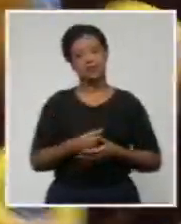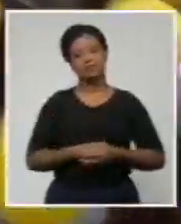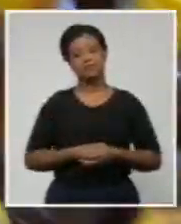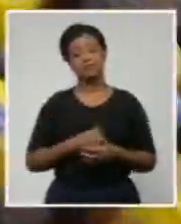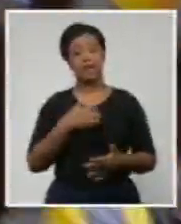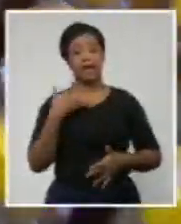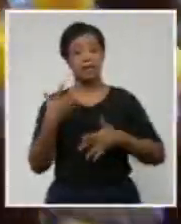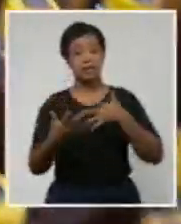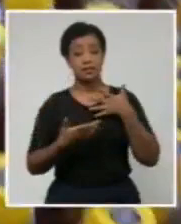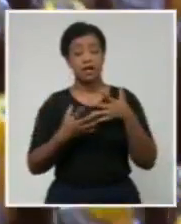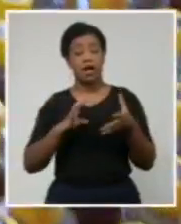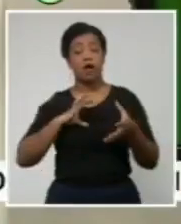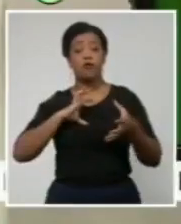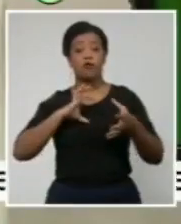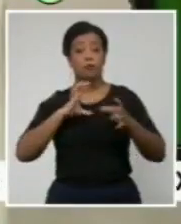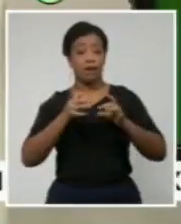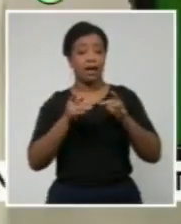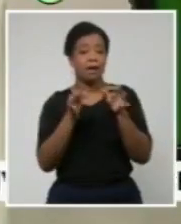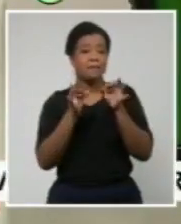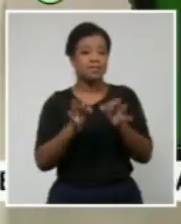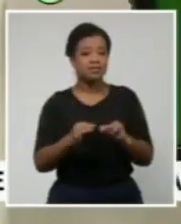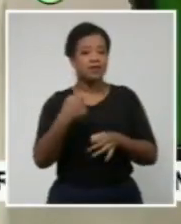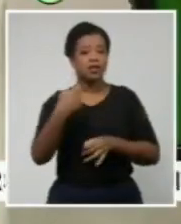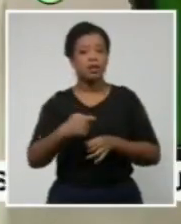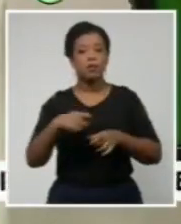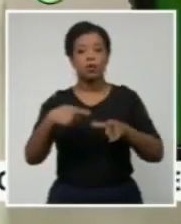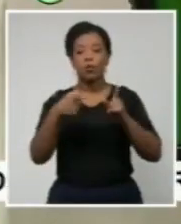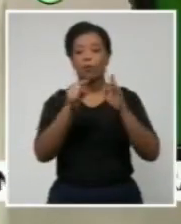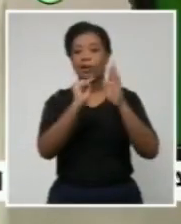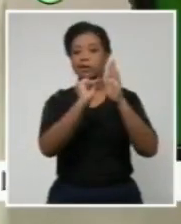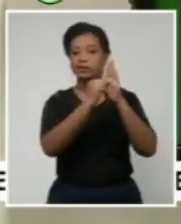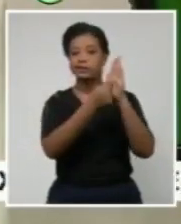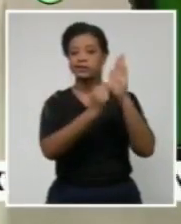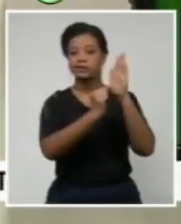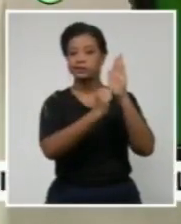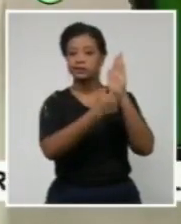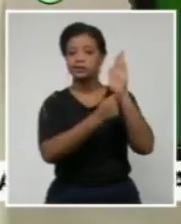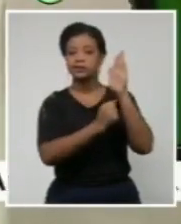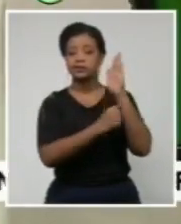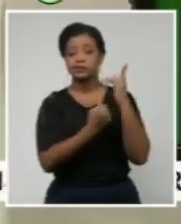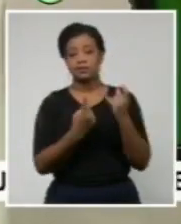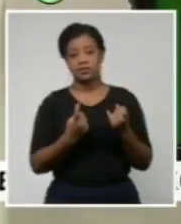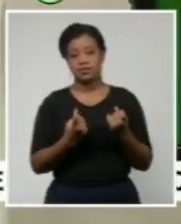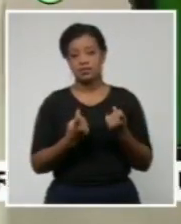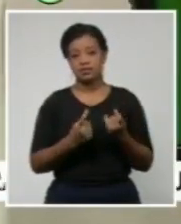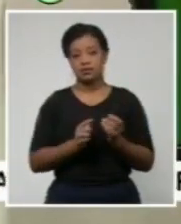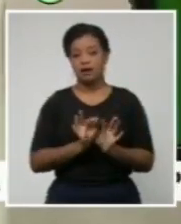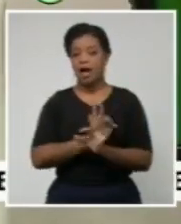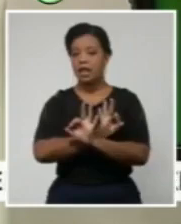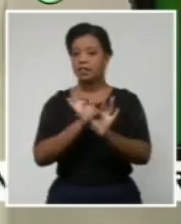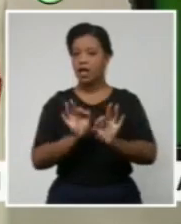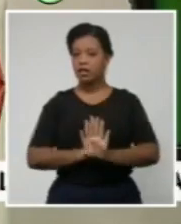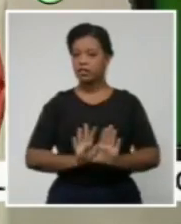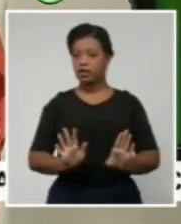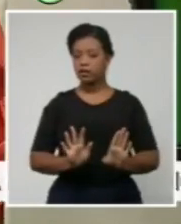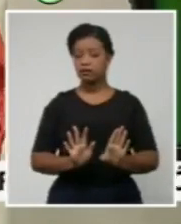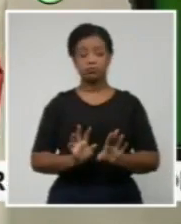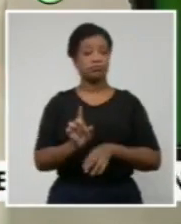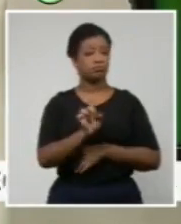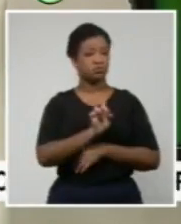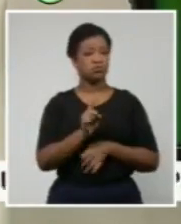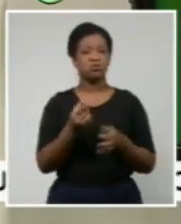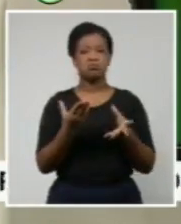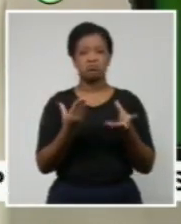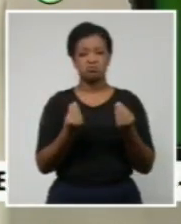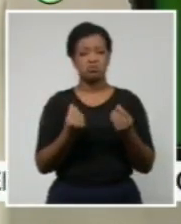compleja, muy específica, donde hay que cumplir determinados requerimientos que no son solo la calidad del producto que se vaya a exportar o